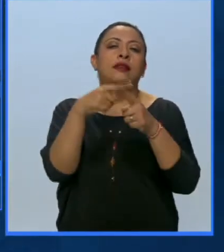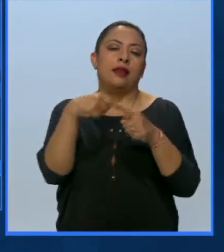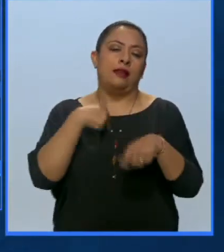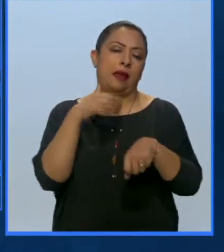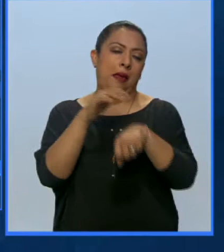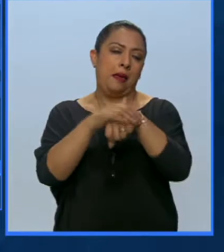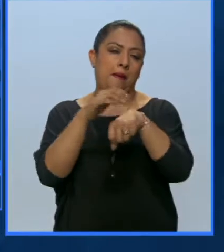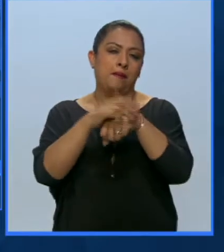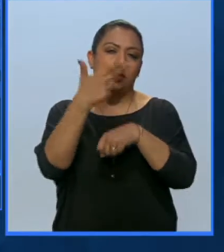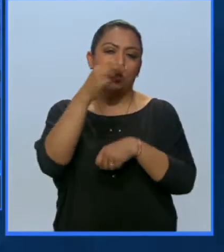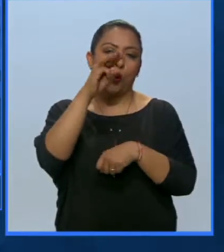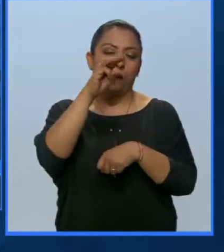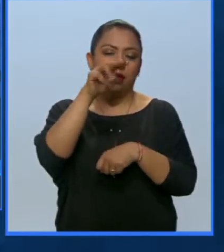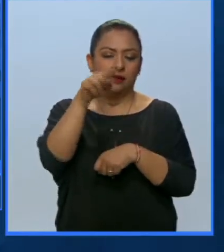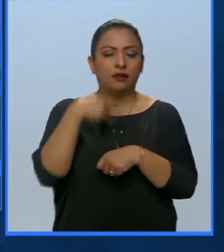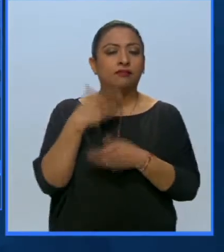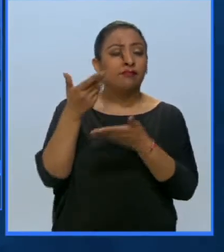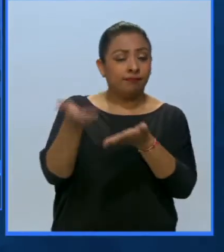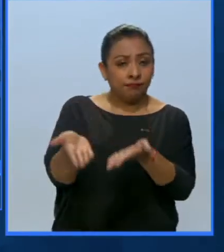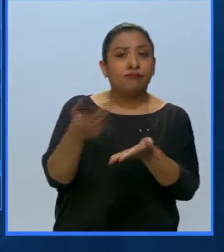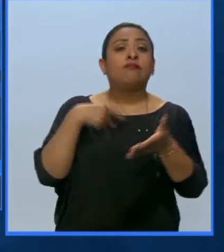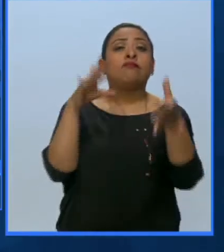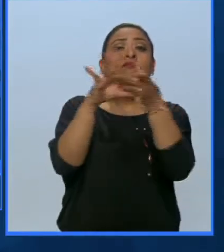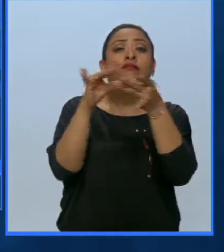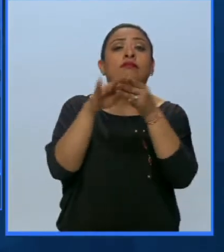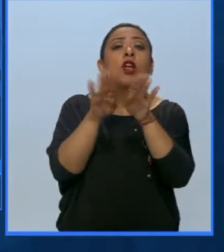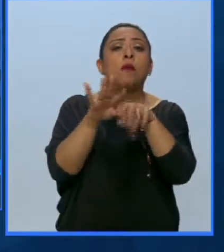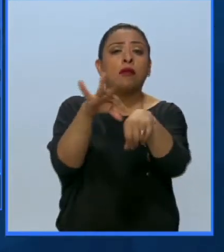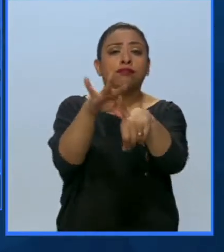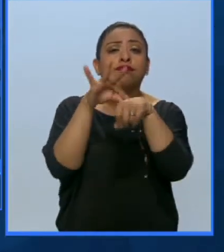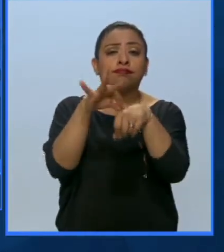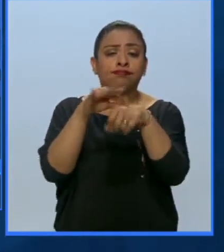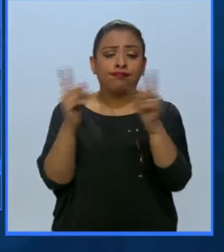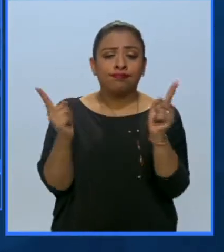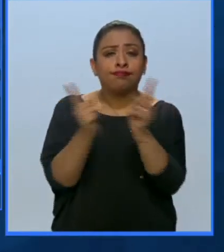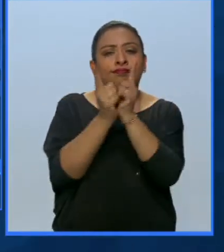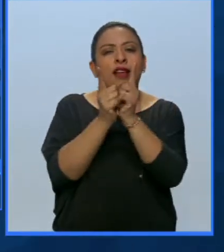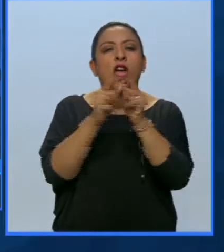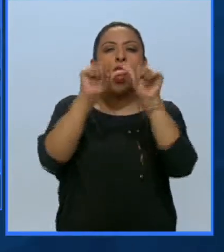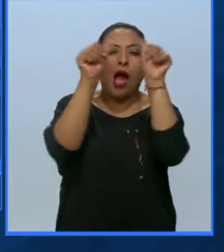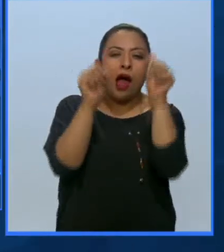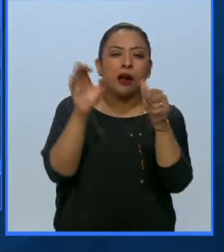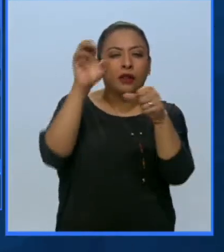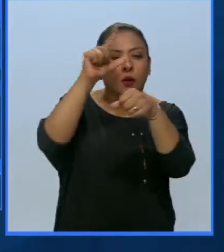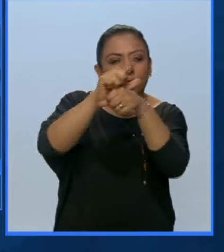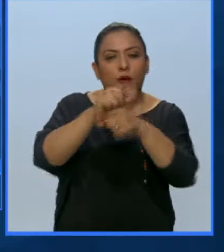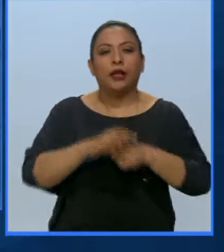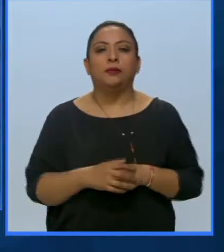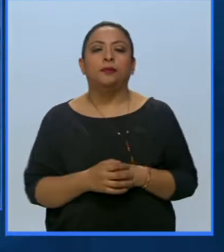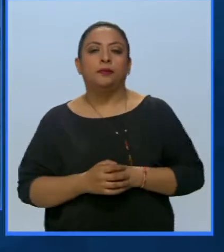Guzmán Rodríguez. Vamos contigo, Guzmán, platícanos cómo se vive este encuentro de arte y cultura.